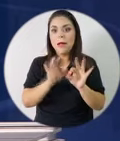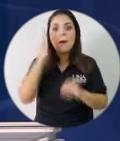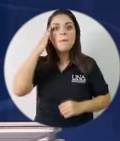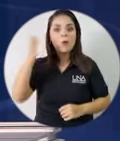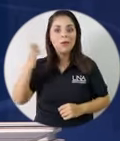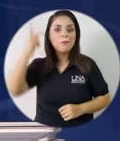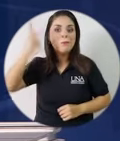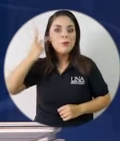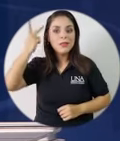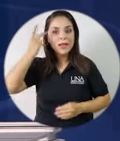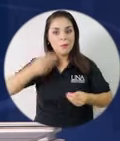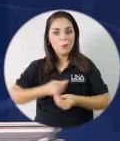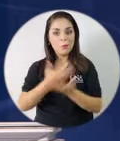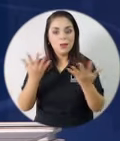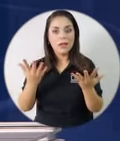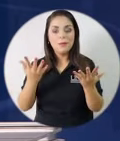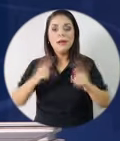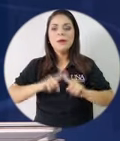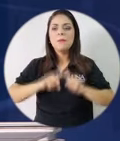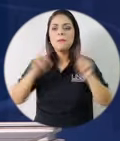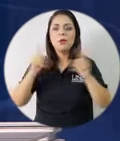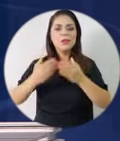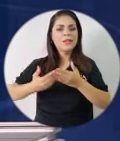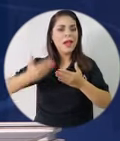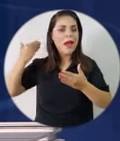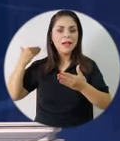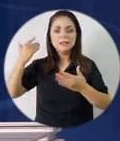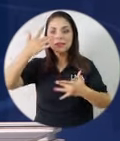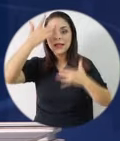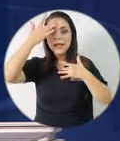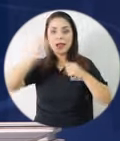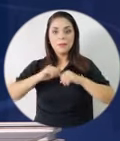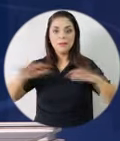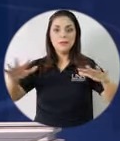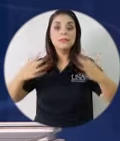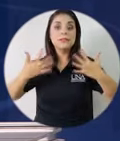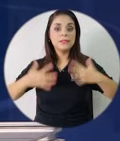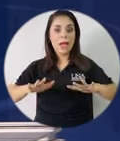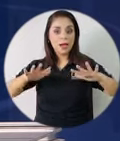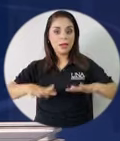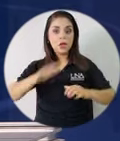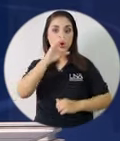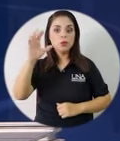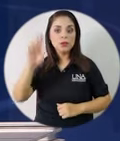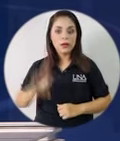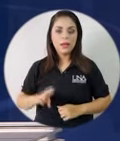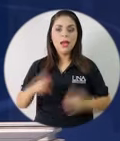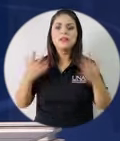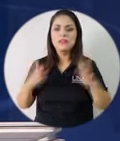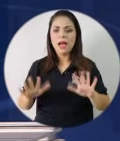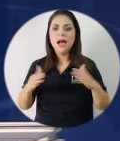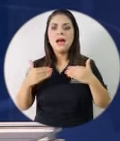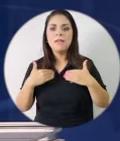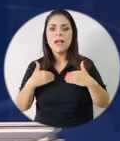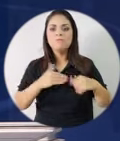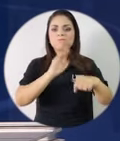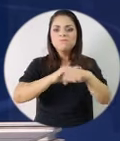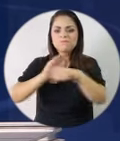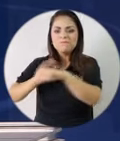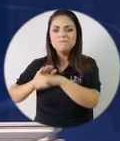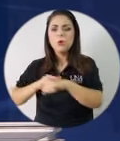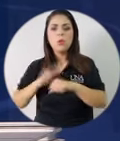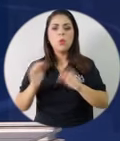políticas públicas, pero sabemos que desde mucho antes de la pandemia, ya en Costa Rica, ¿verdad?, teníamos alertas incluso rojas